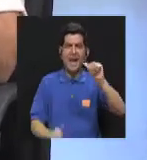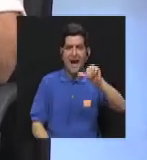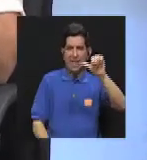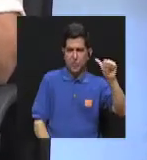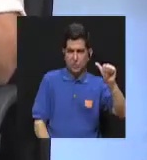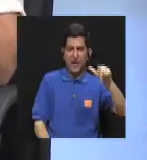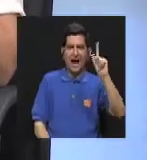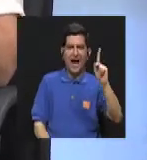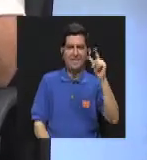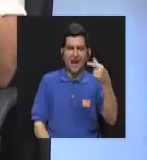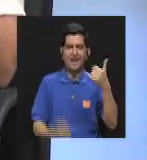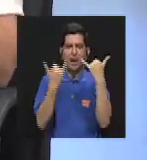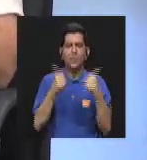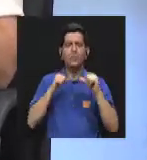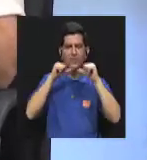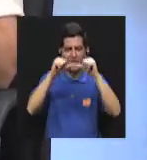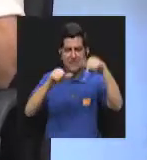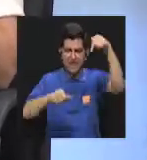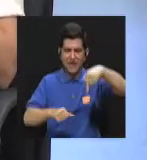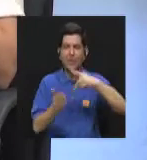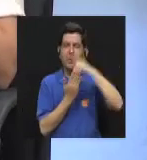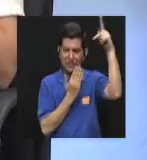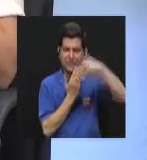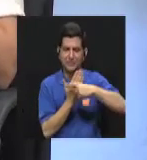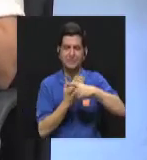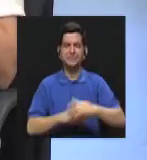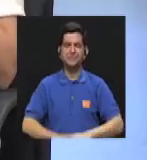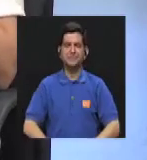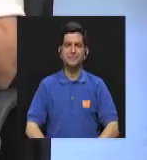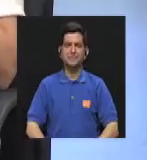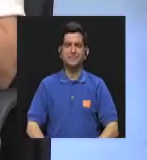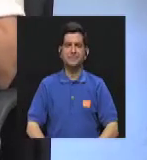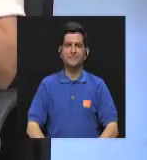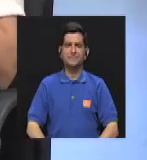Alejandro Astorga y Katia Grau, y ya continuamos hoy en el programa.